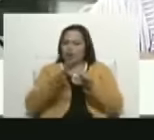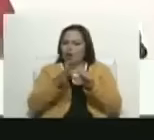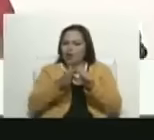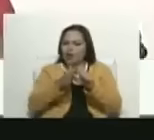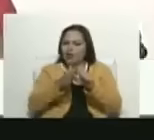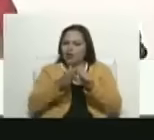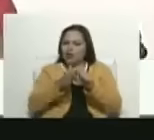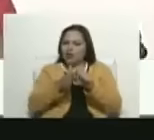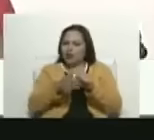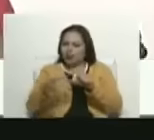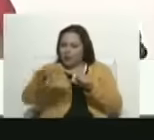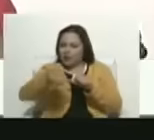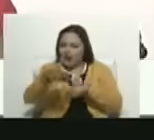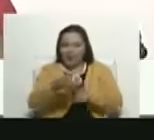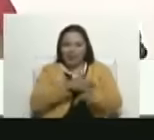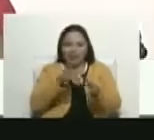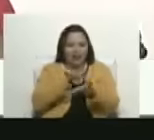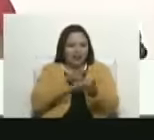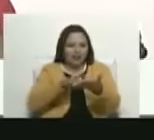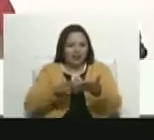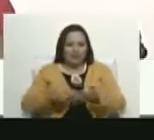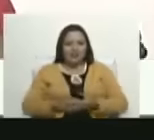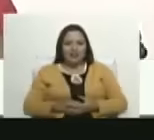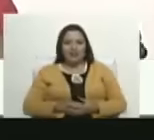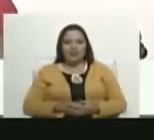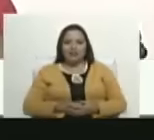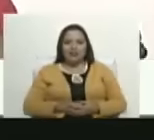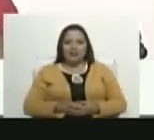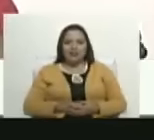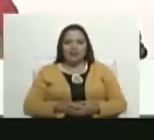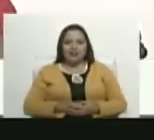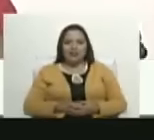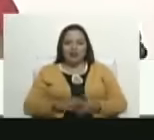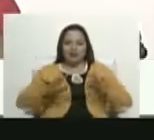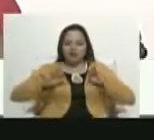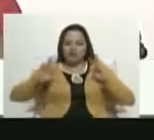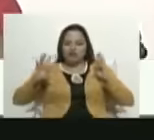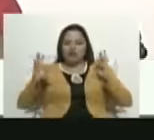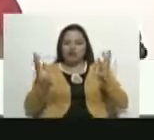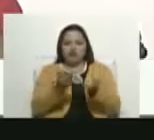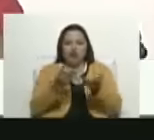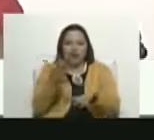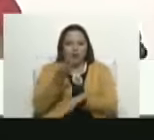Ustedes como que leyeron eso en alguna parte, ¿vale? ¿Ah? En la Sultana del Guarapiche,